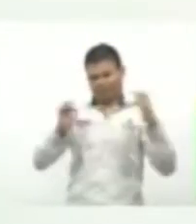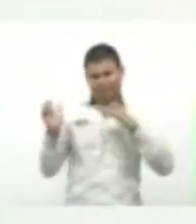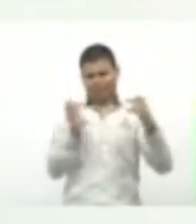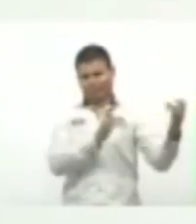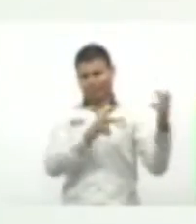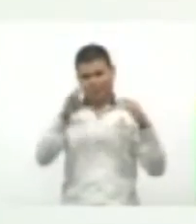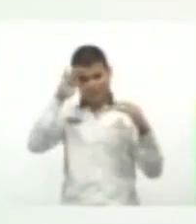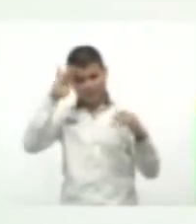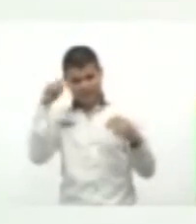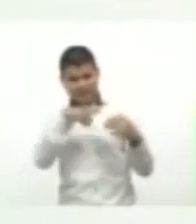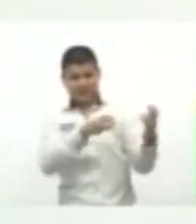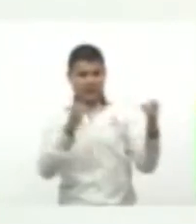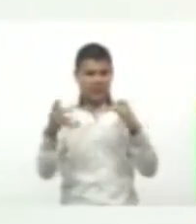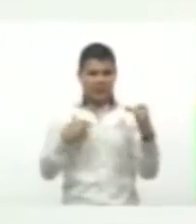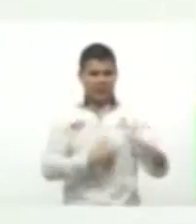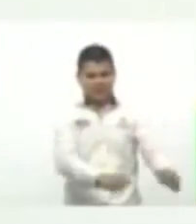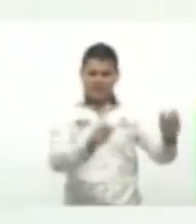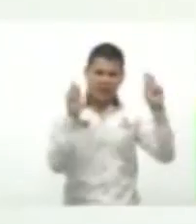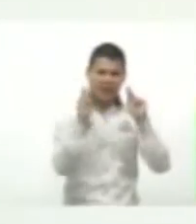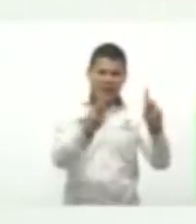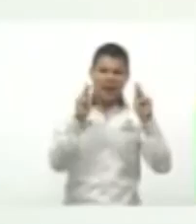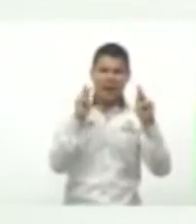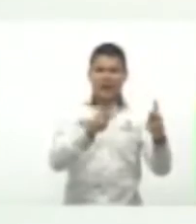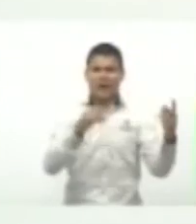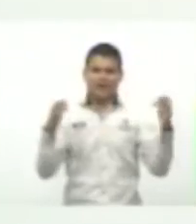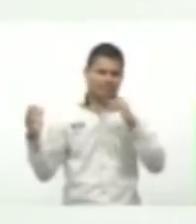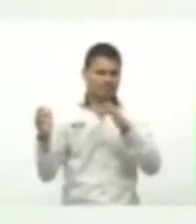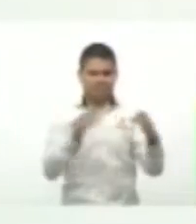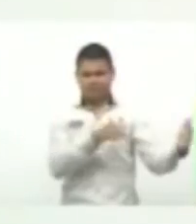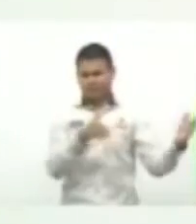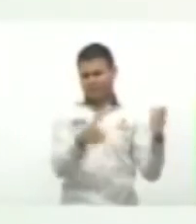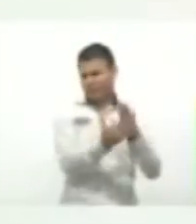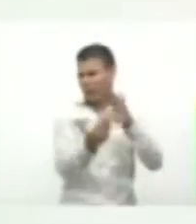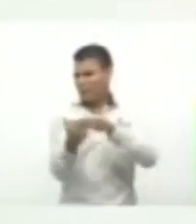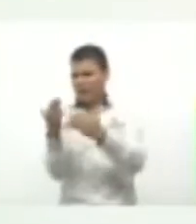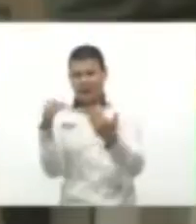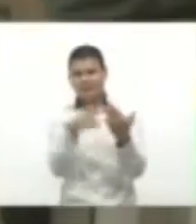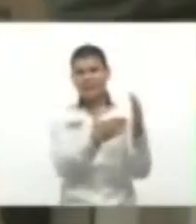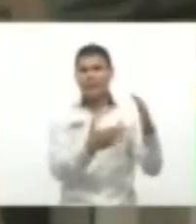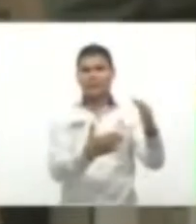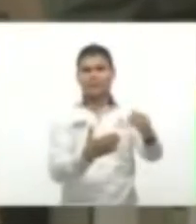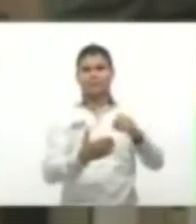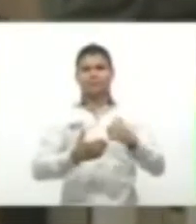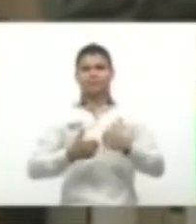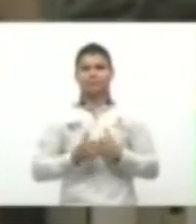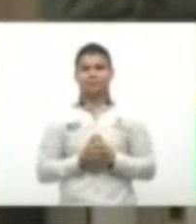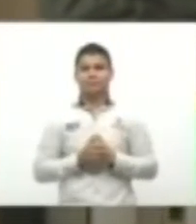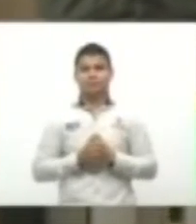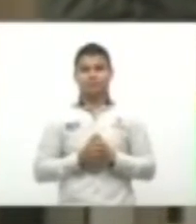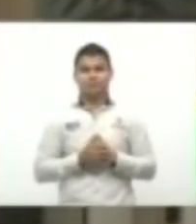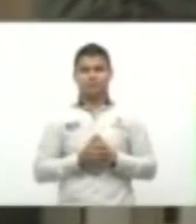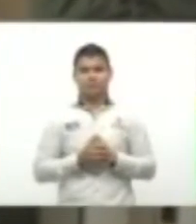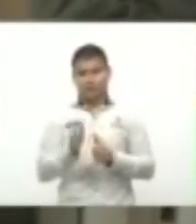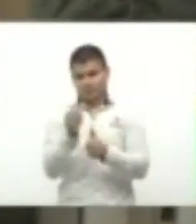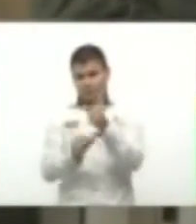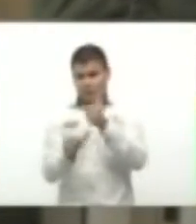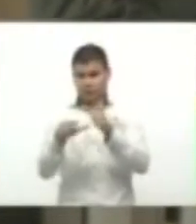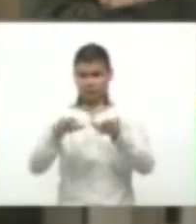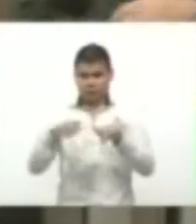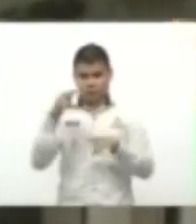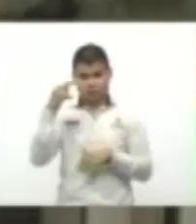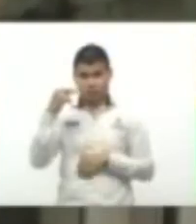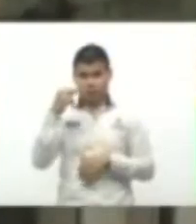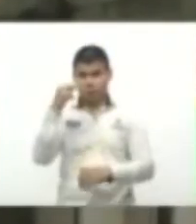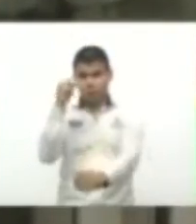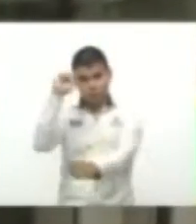digámoslo así, agitó a los demás internos para que se fueran en contra del personal del cuerpo de custodia y vigilancia. Según el secretario de Gobierno departamental, hechos como